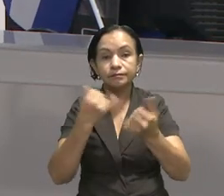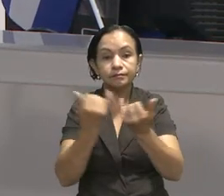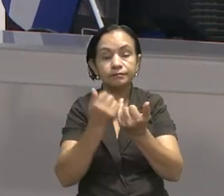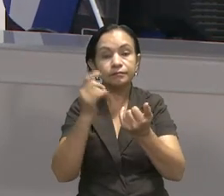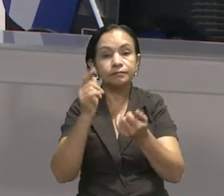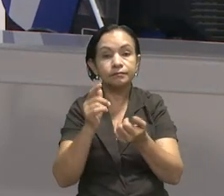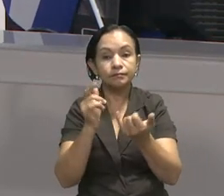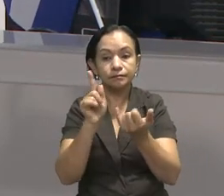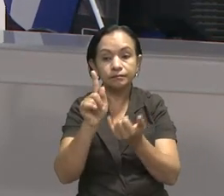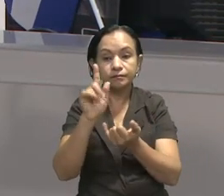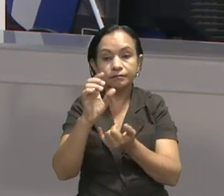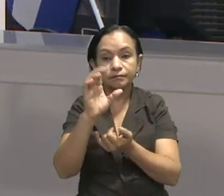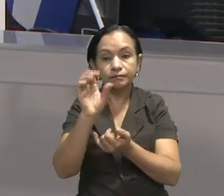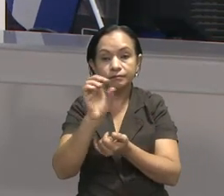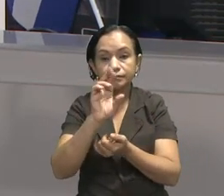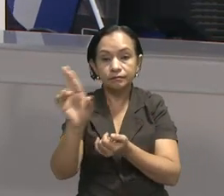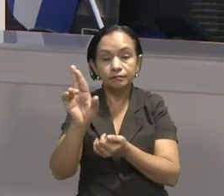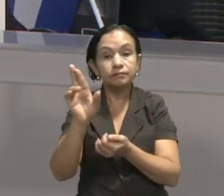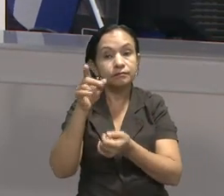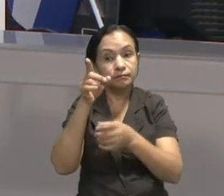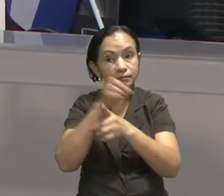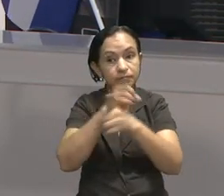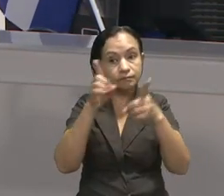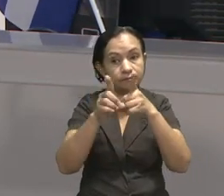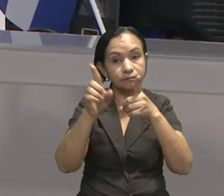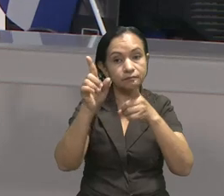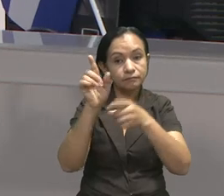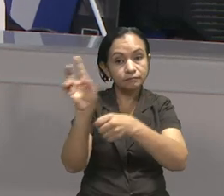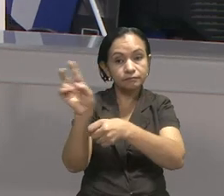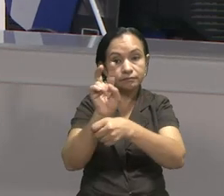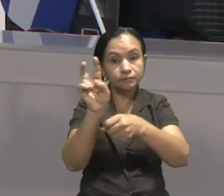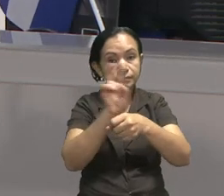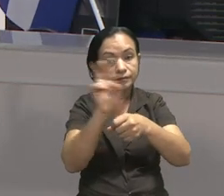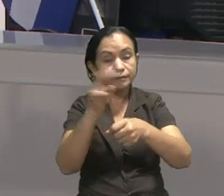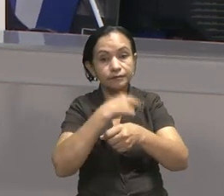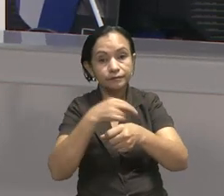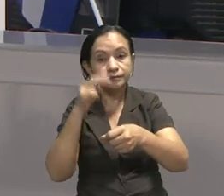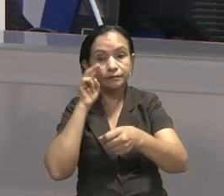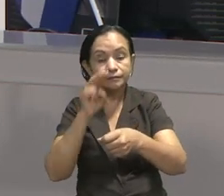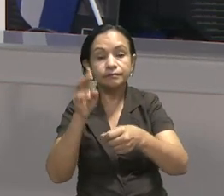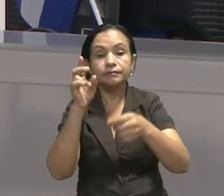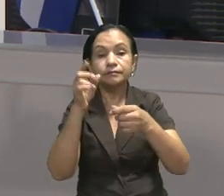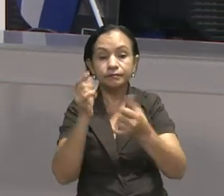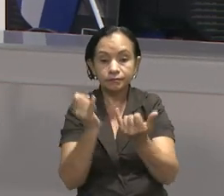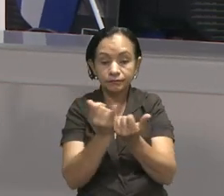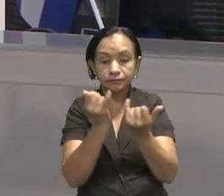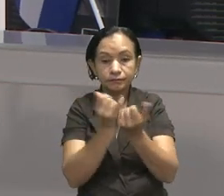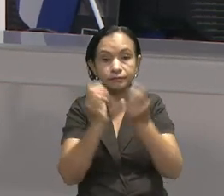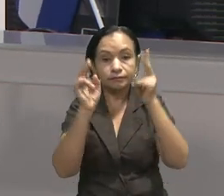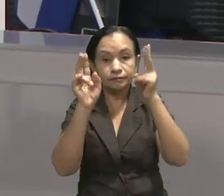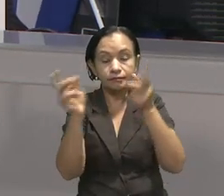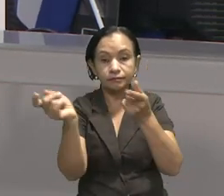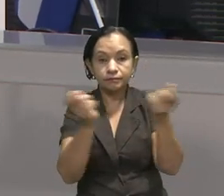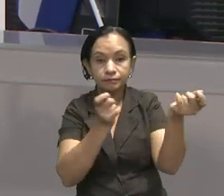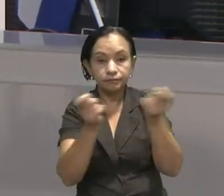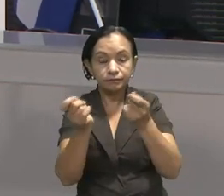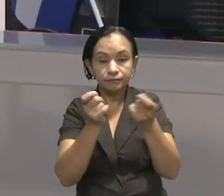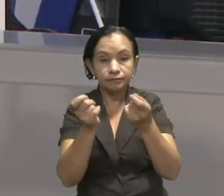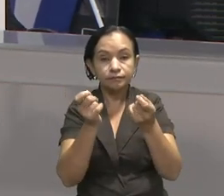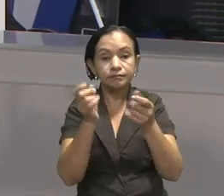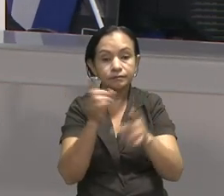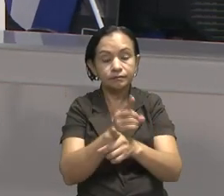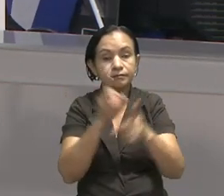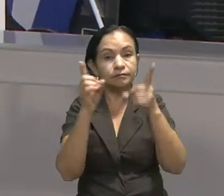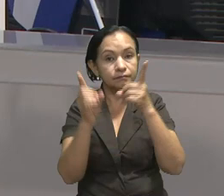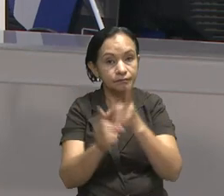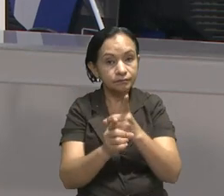Telcor. Es obligación de Telcor supervisar y fiscalizar el cumplimiento del marco regulatorio y las